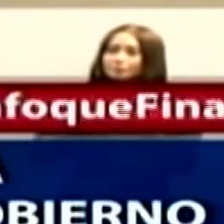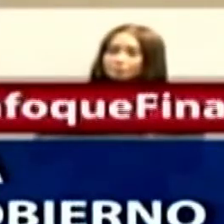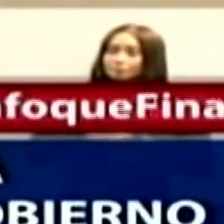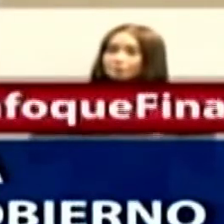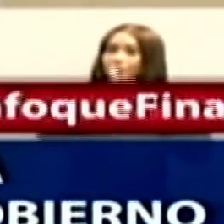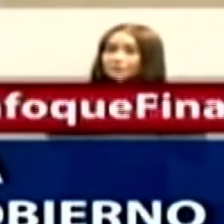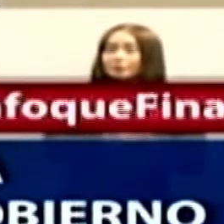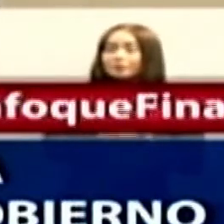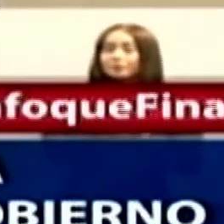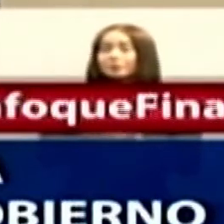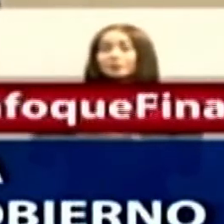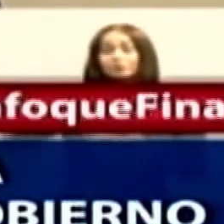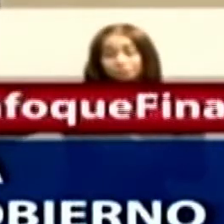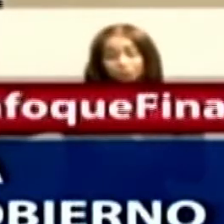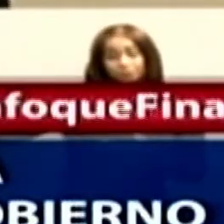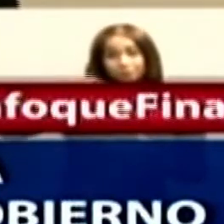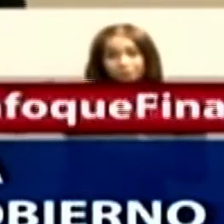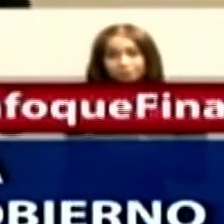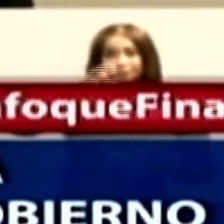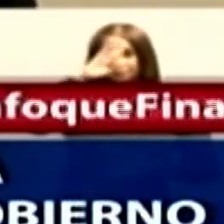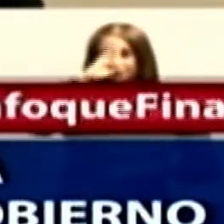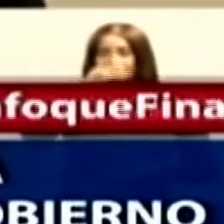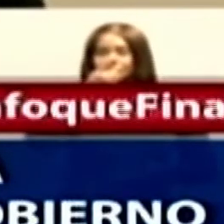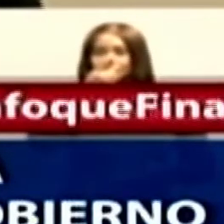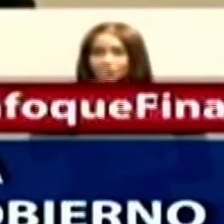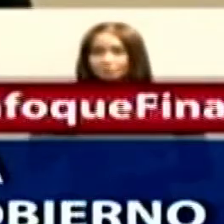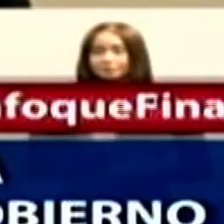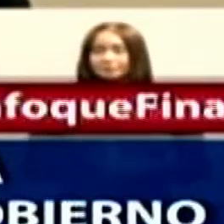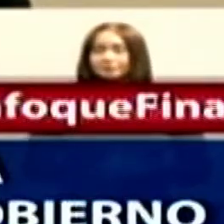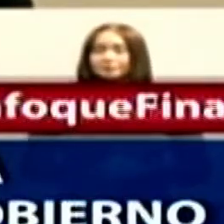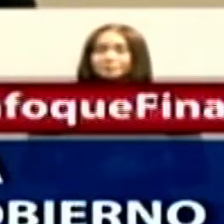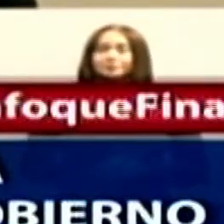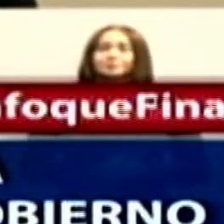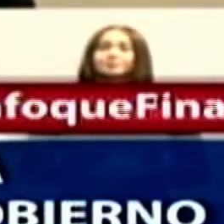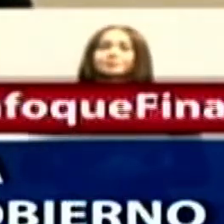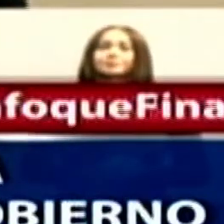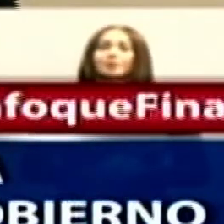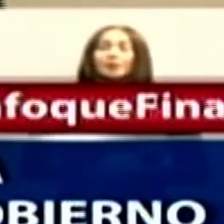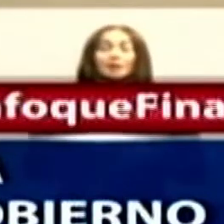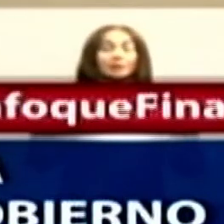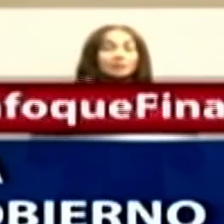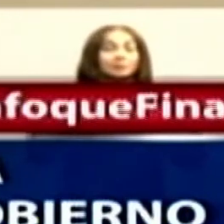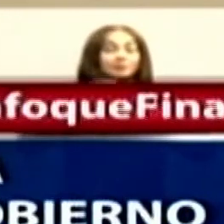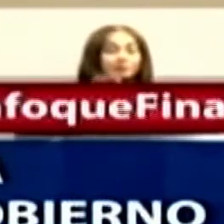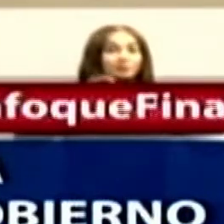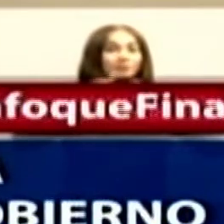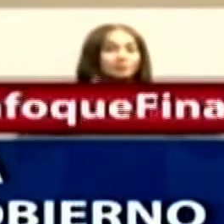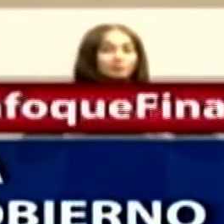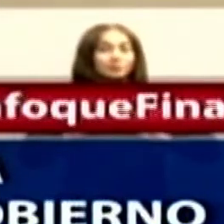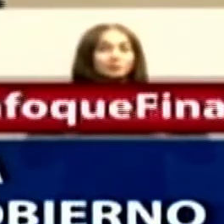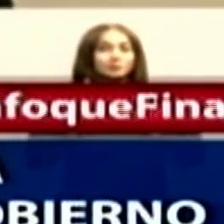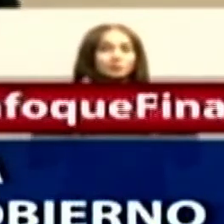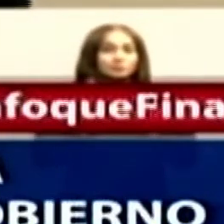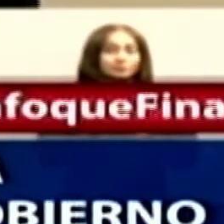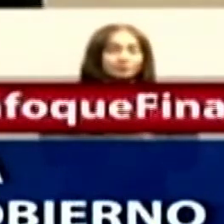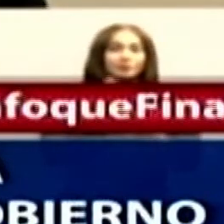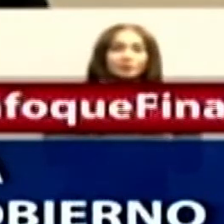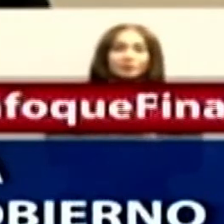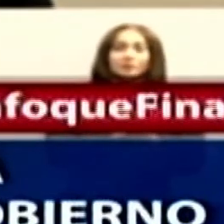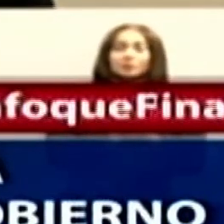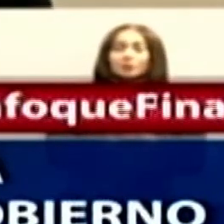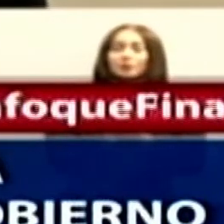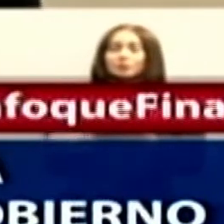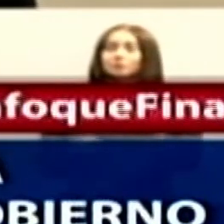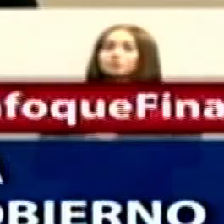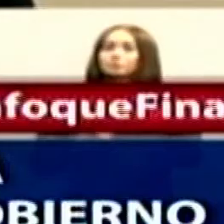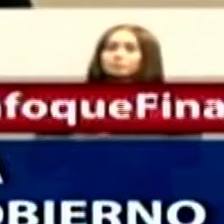oportunidad de su futuro. Pusimos en marcha planes para nuestra educación pública, tanto en recursos materiales como en la formación y